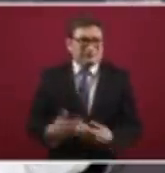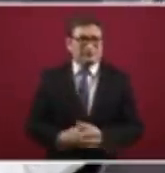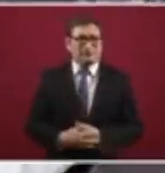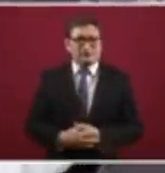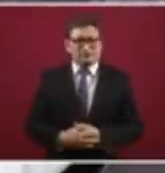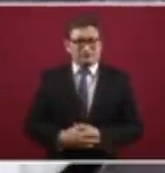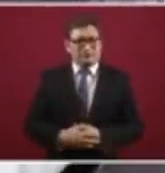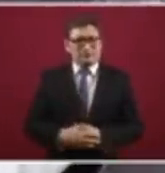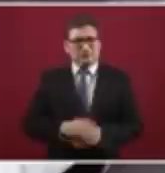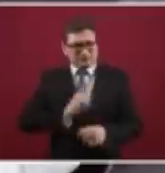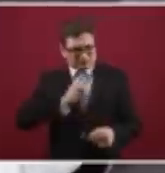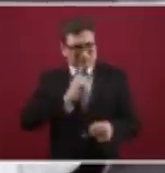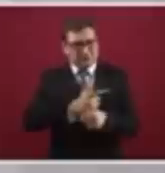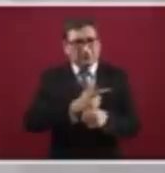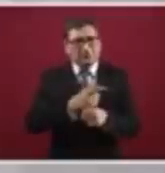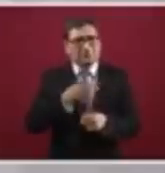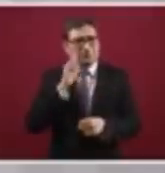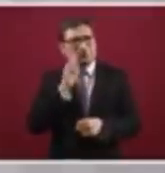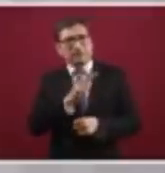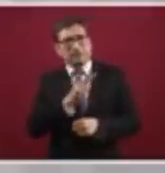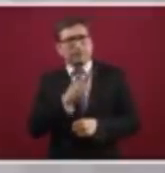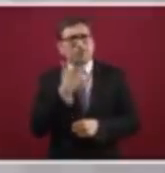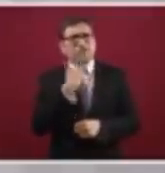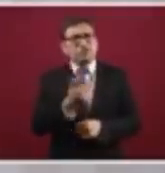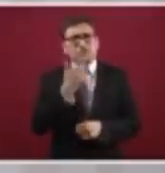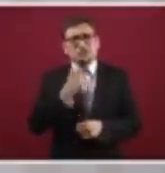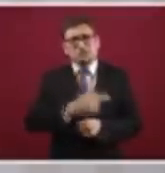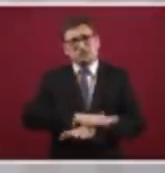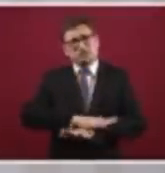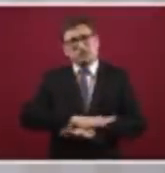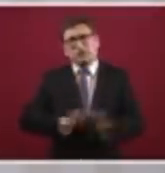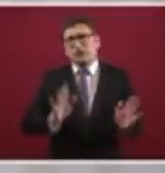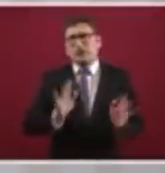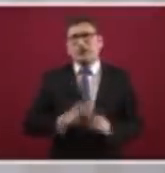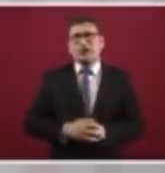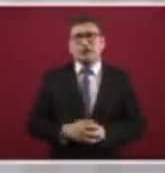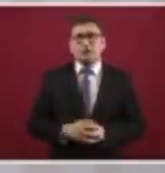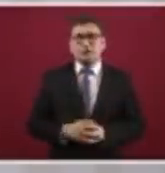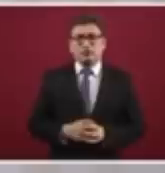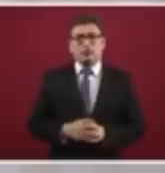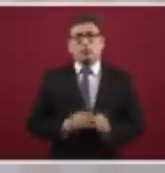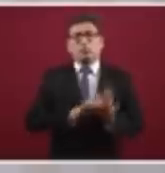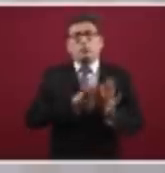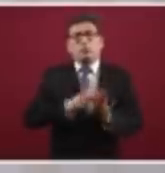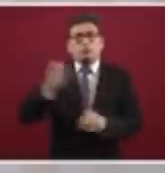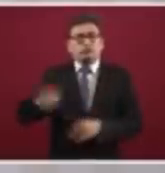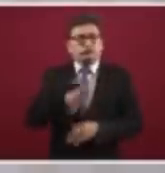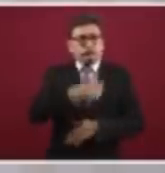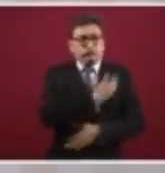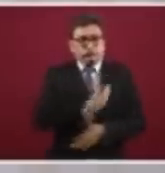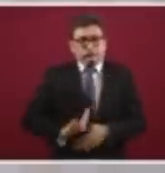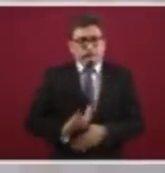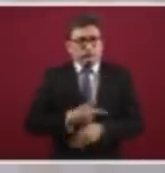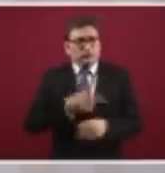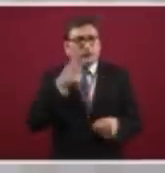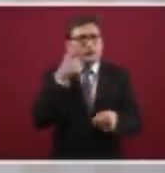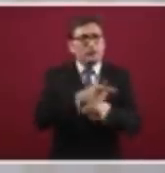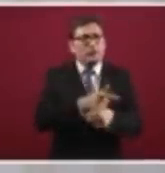ya no funcionó se dedico a robar